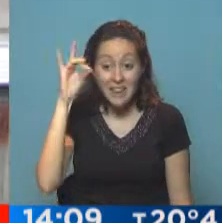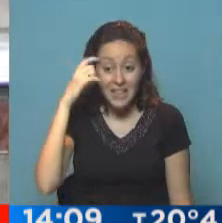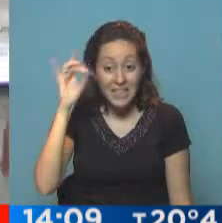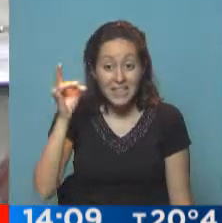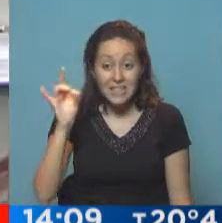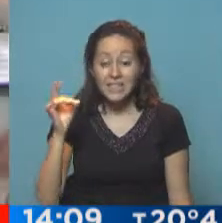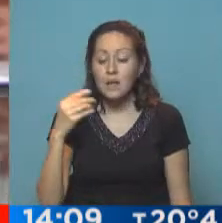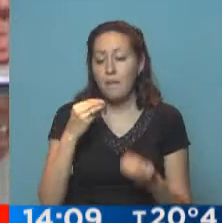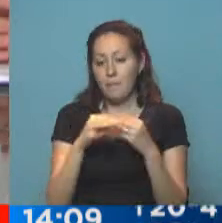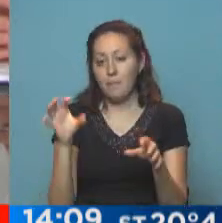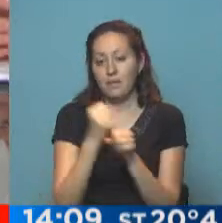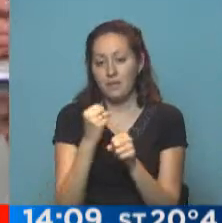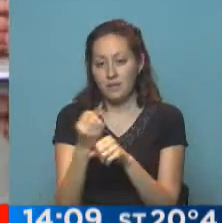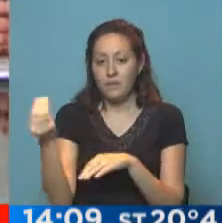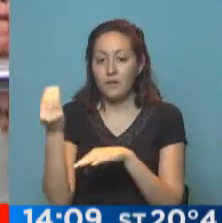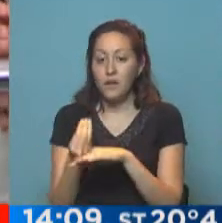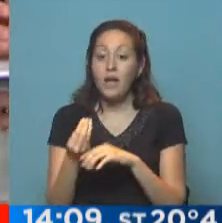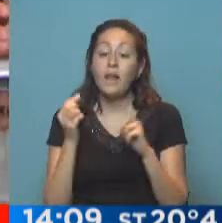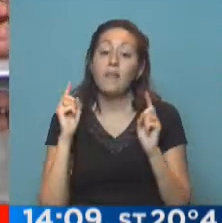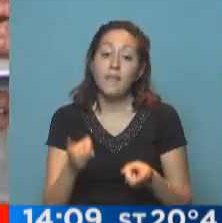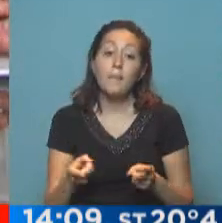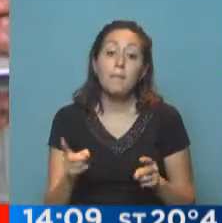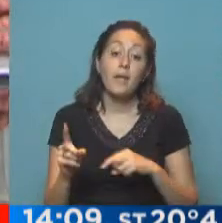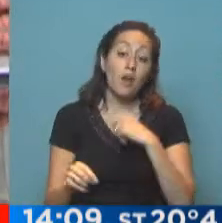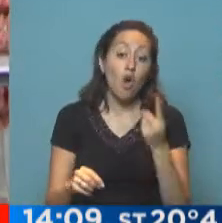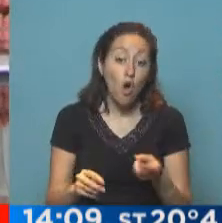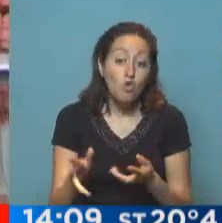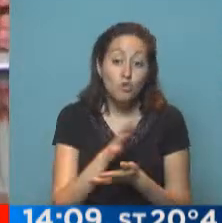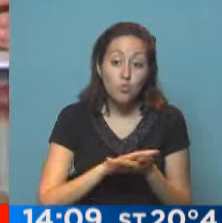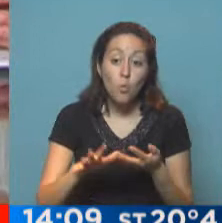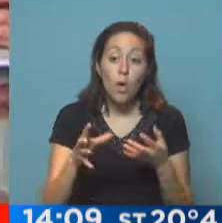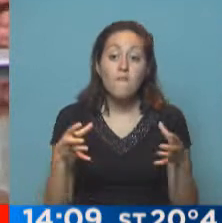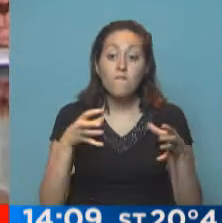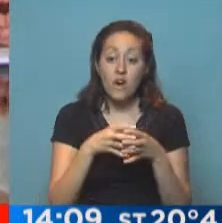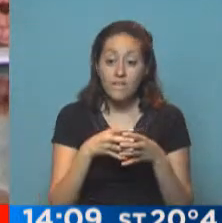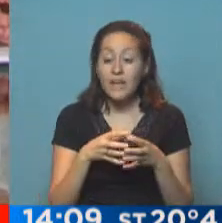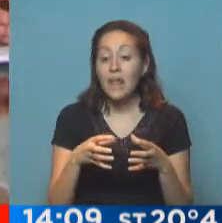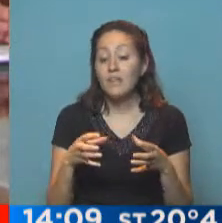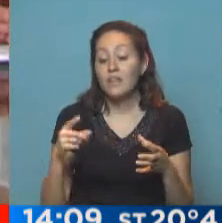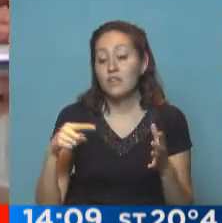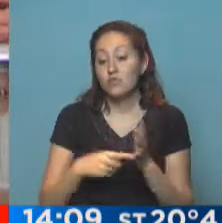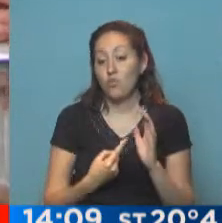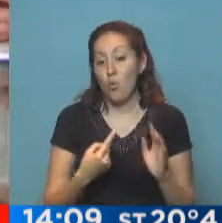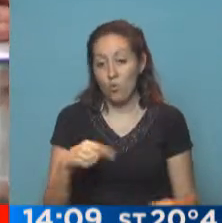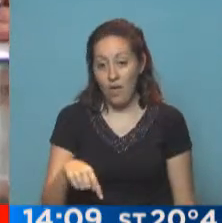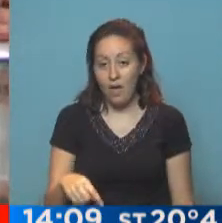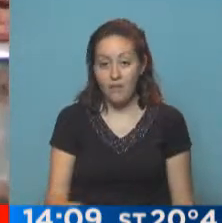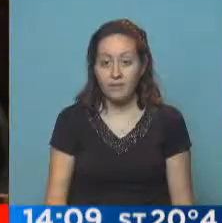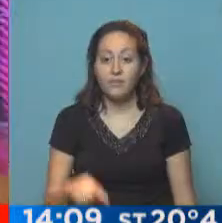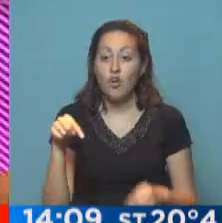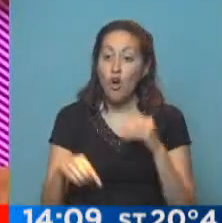También asumirán a partir del próximo 10 de diciembre sus cargos el nuevo gabinete de la Ciudad de Buenos Aires. Se presentó esta mañana en la Usina del